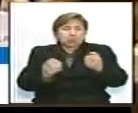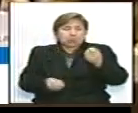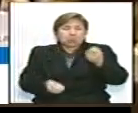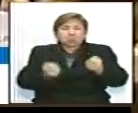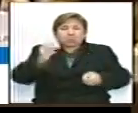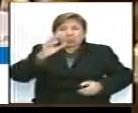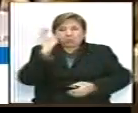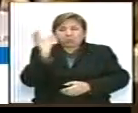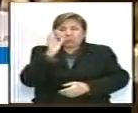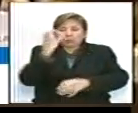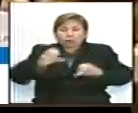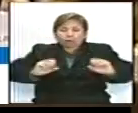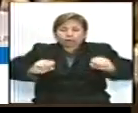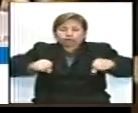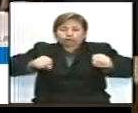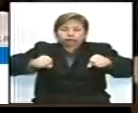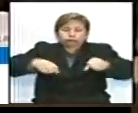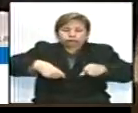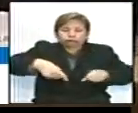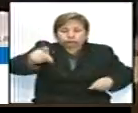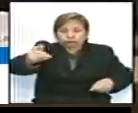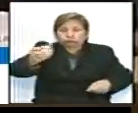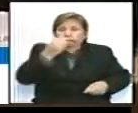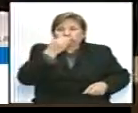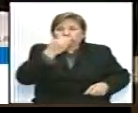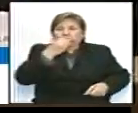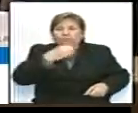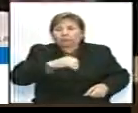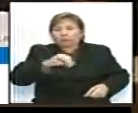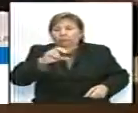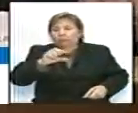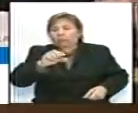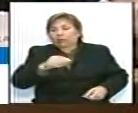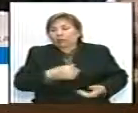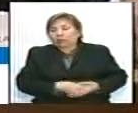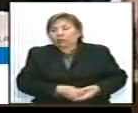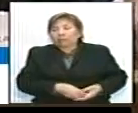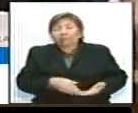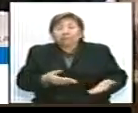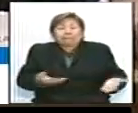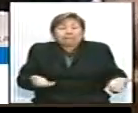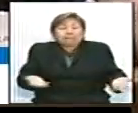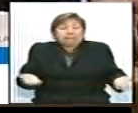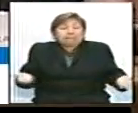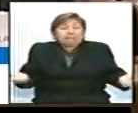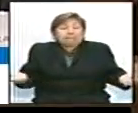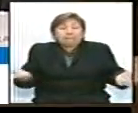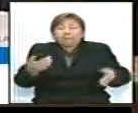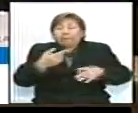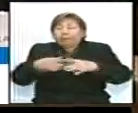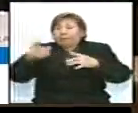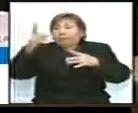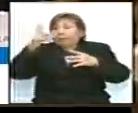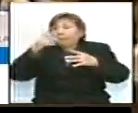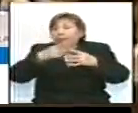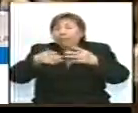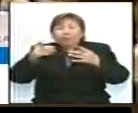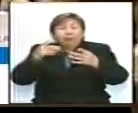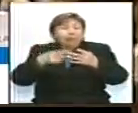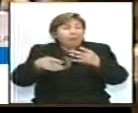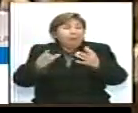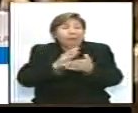que ir en la moto, a almorzar inclusive a Ingenio. En fin, una serie de